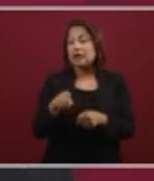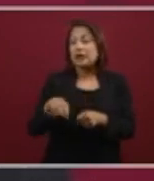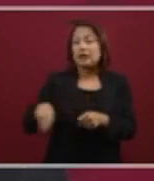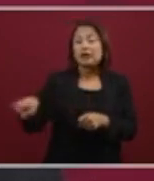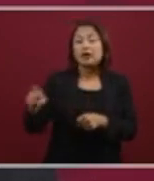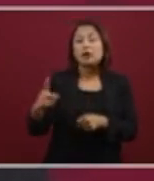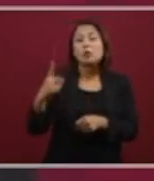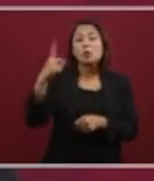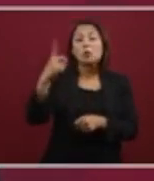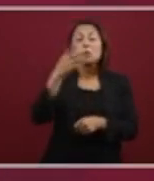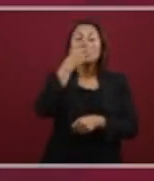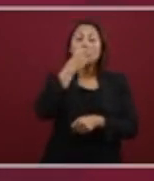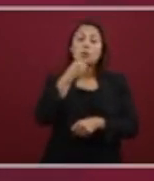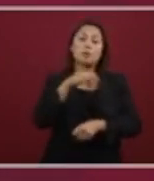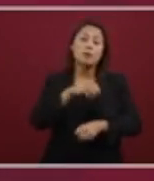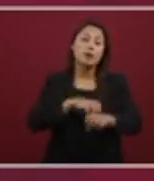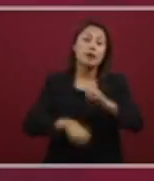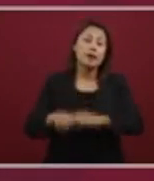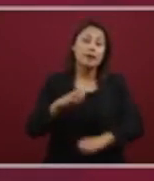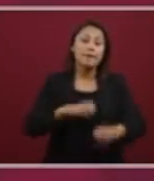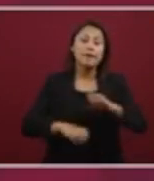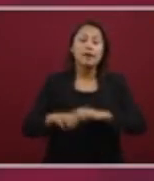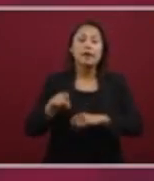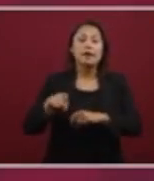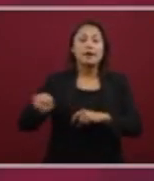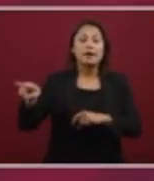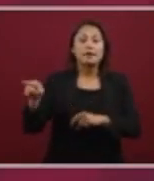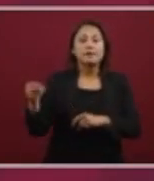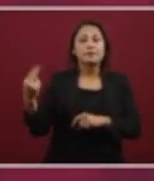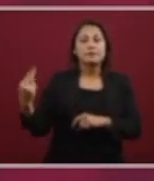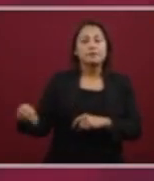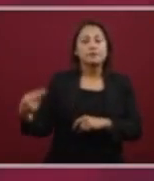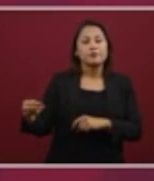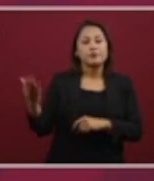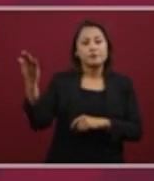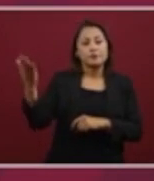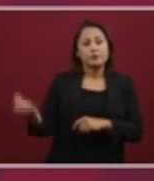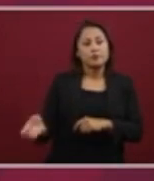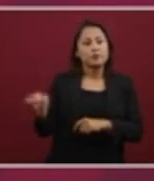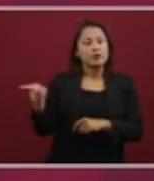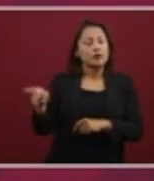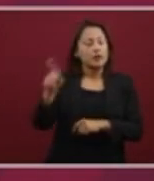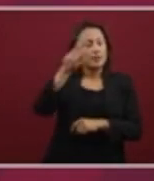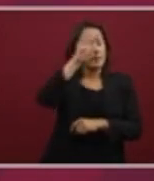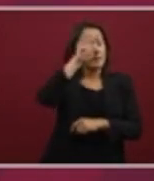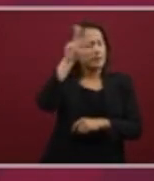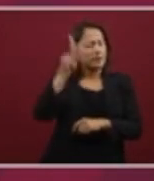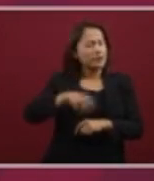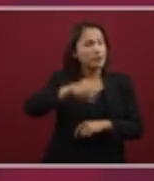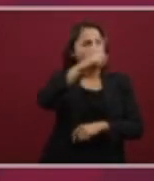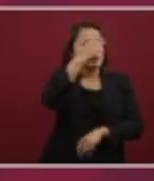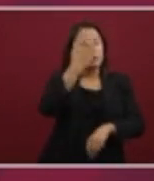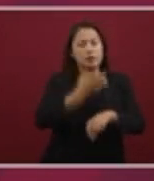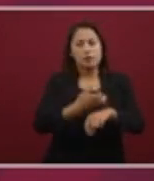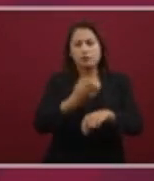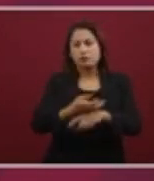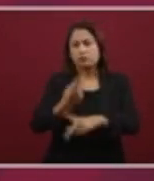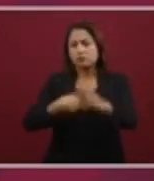de Estados Unidos, cuyo nombre es preferible olvidar, el peor embajador que ha habido en